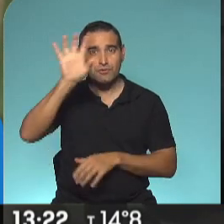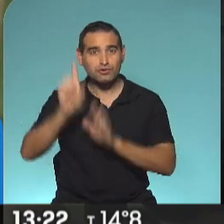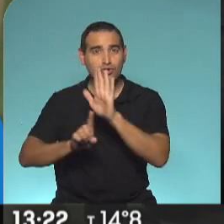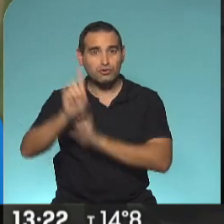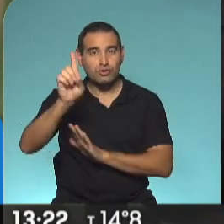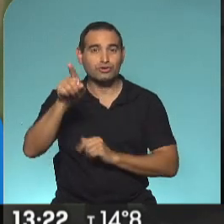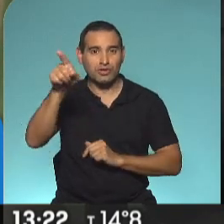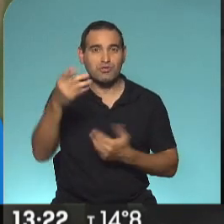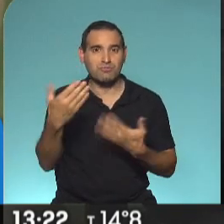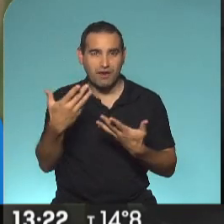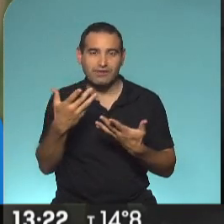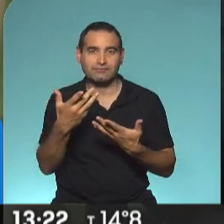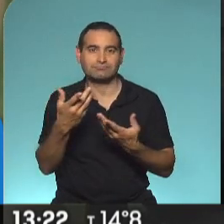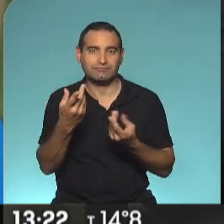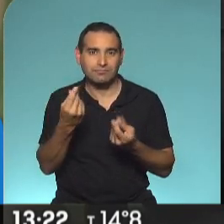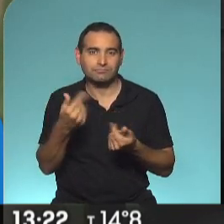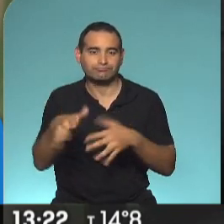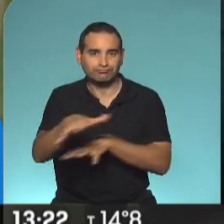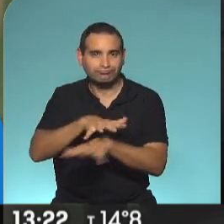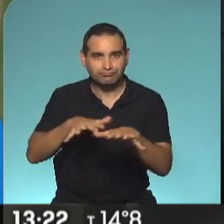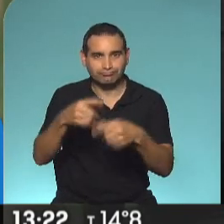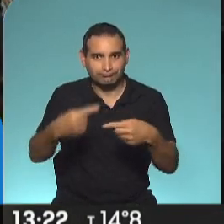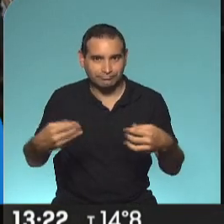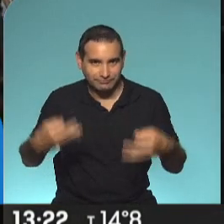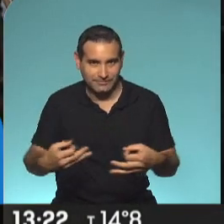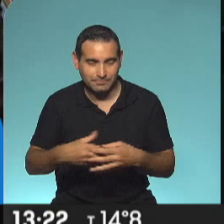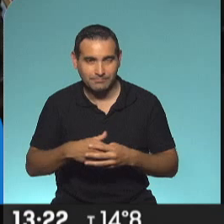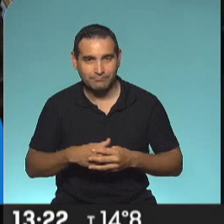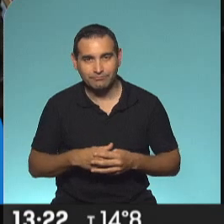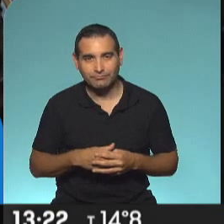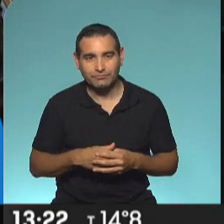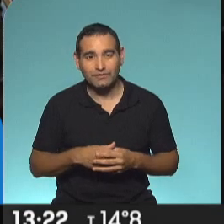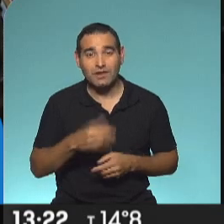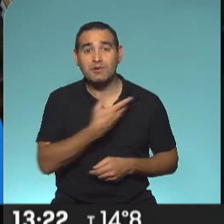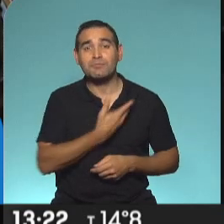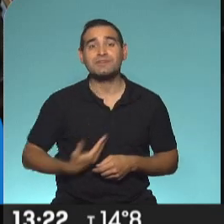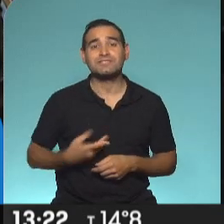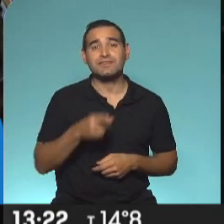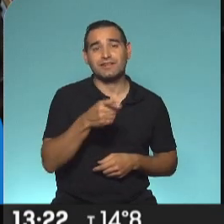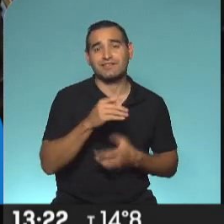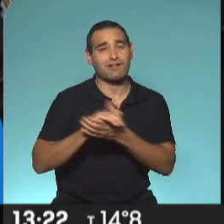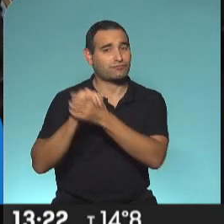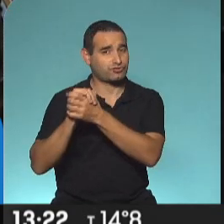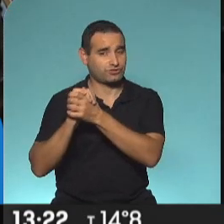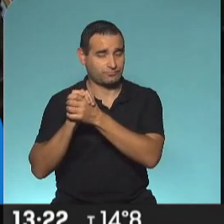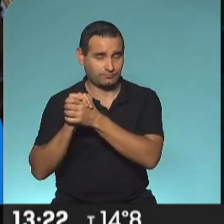país que por esa vía podían conseguir mejores recursos. Ese presidente fue don Raúl Alfonsín.